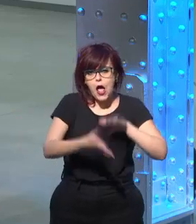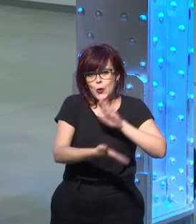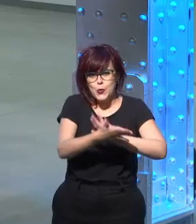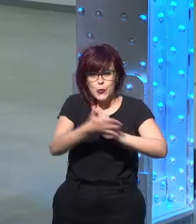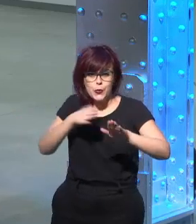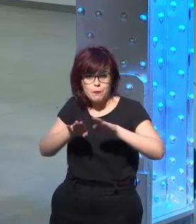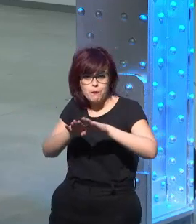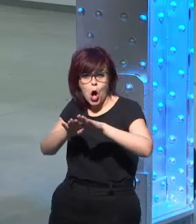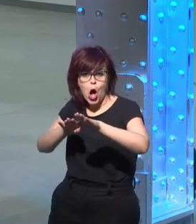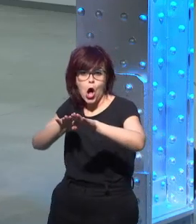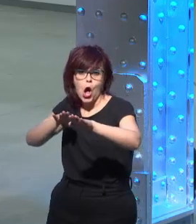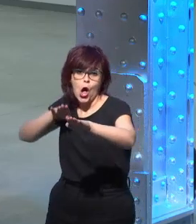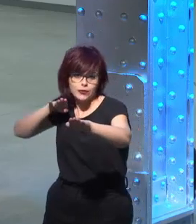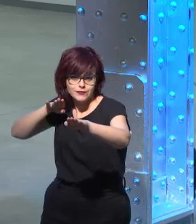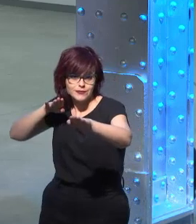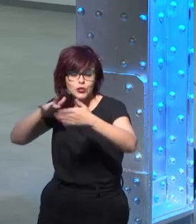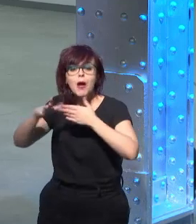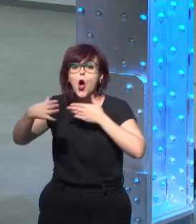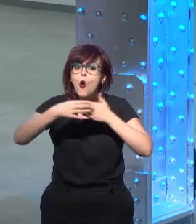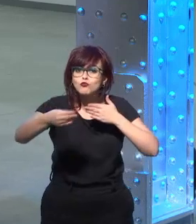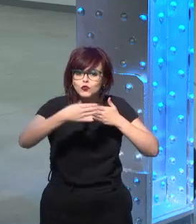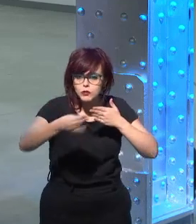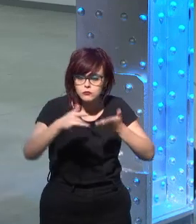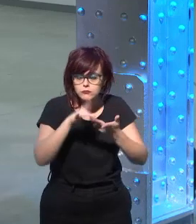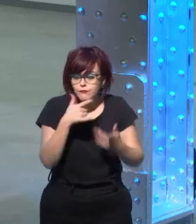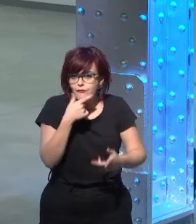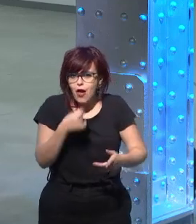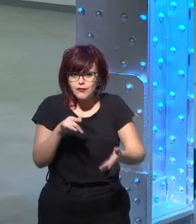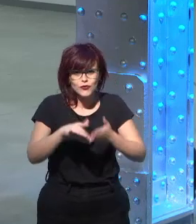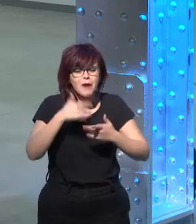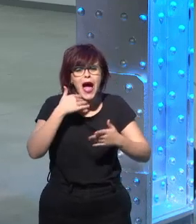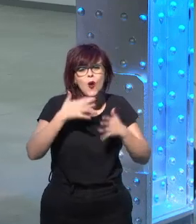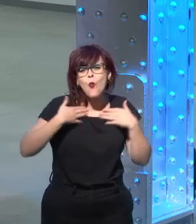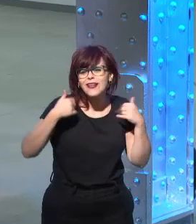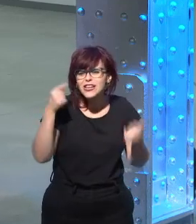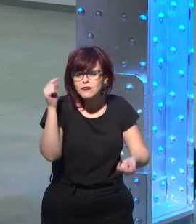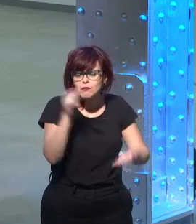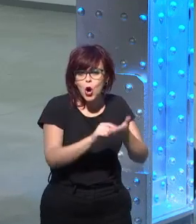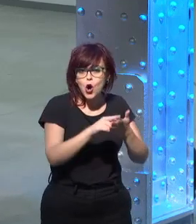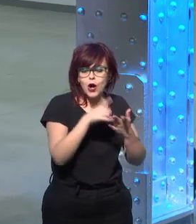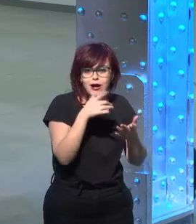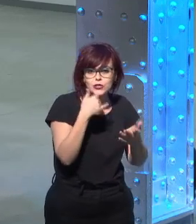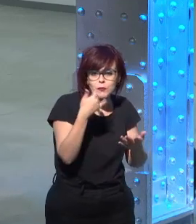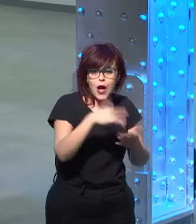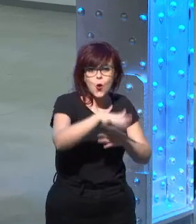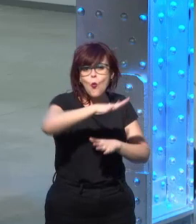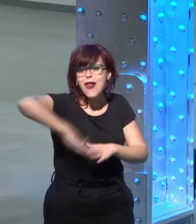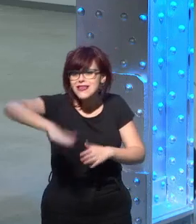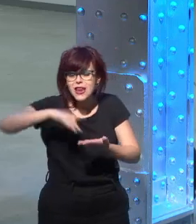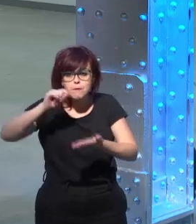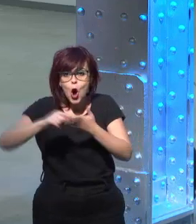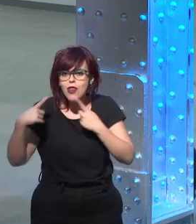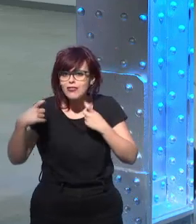ir. Los consumidores están habituados a poder hacer cualquier cosa en cualquier momento, en cualquier lugar